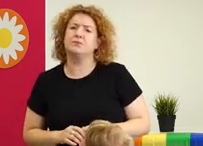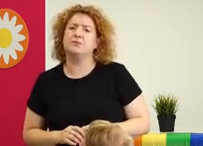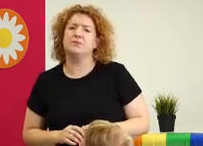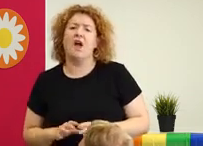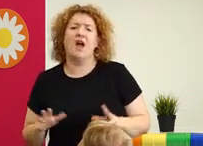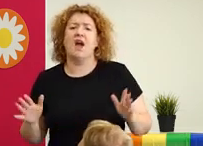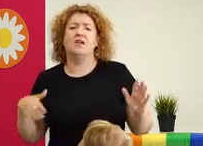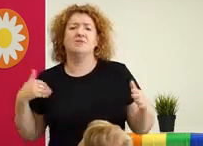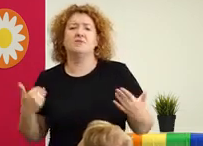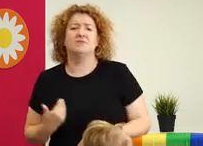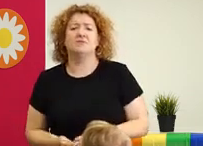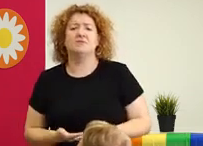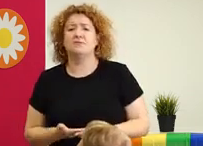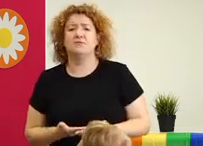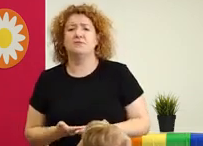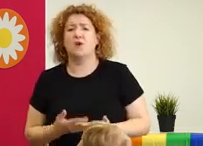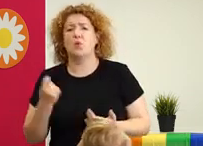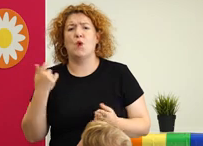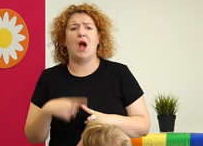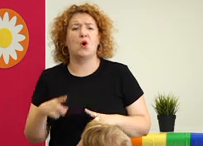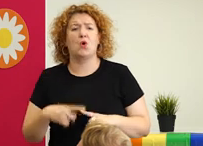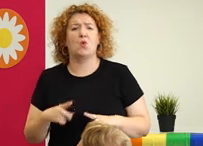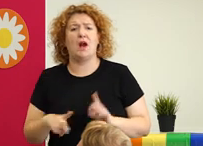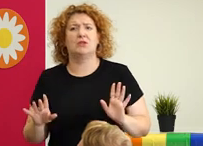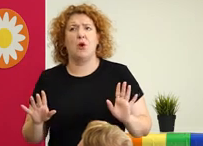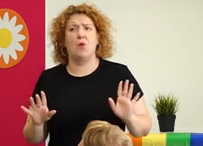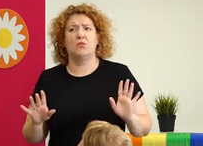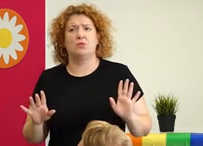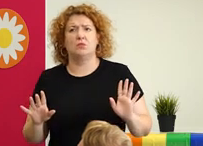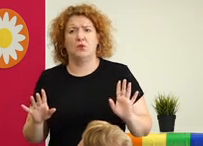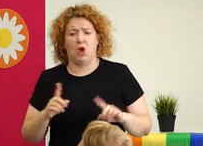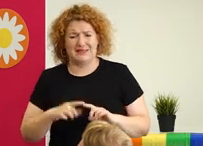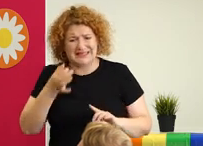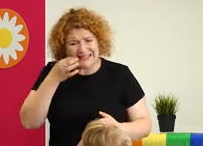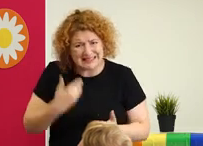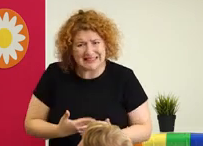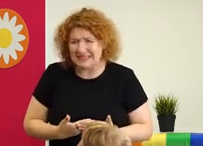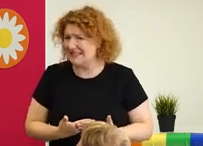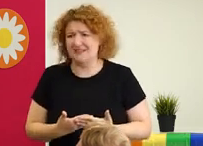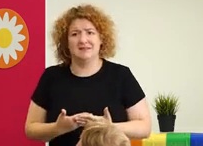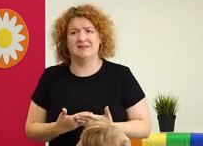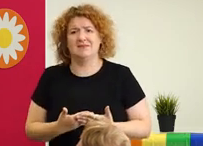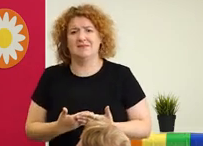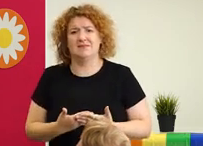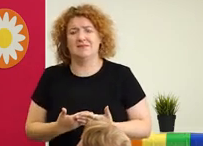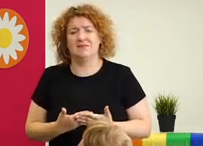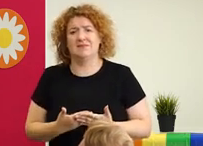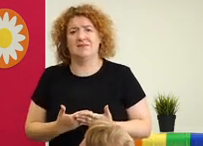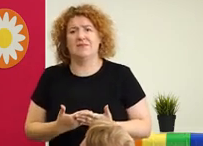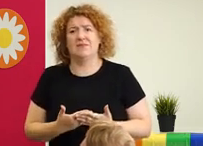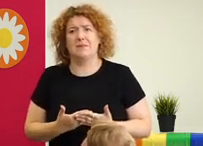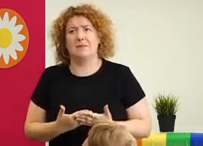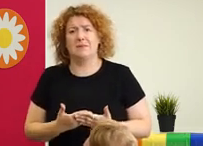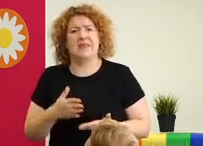creo que hay algo que es también una afirmación tangible y que no tiene ningún tipo de